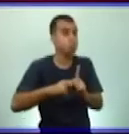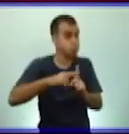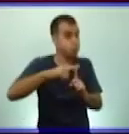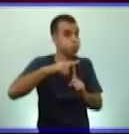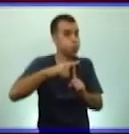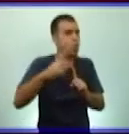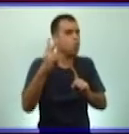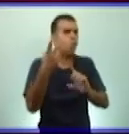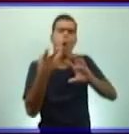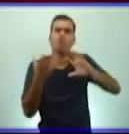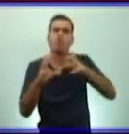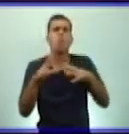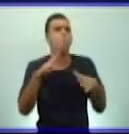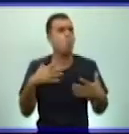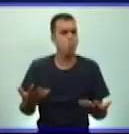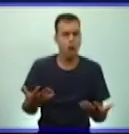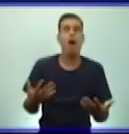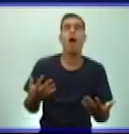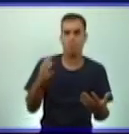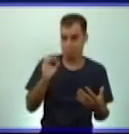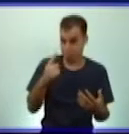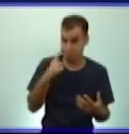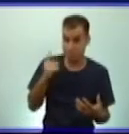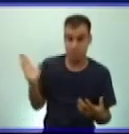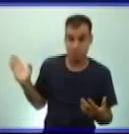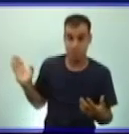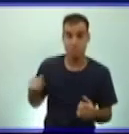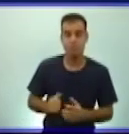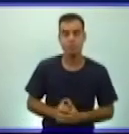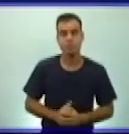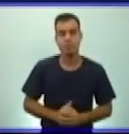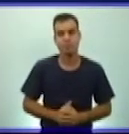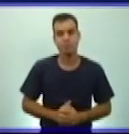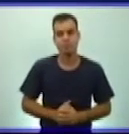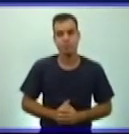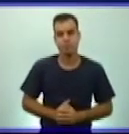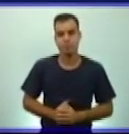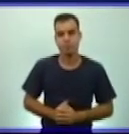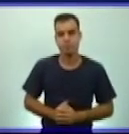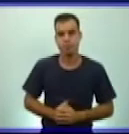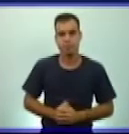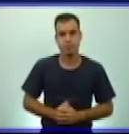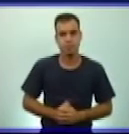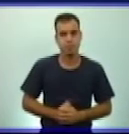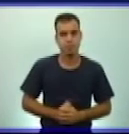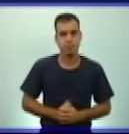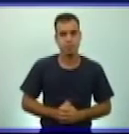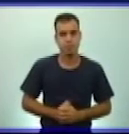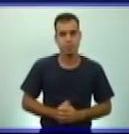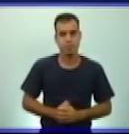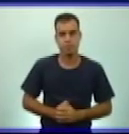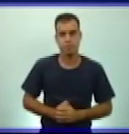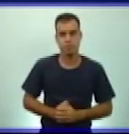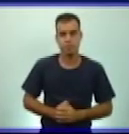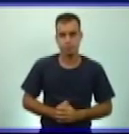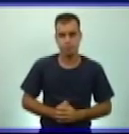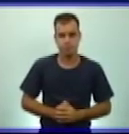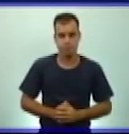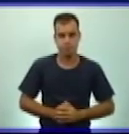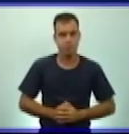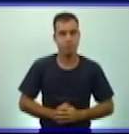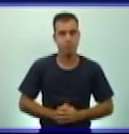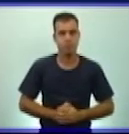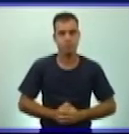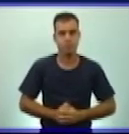formas. Y observe, calor, proceso mediante el cual se transmite movimiento de